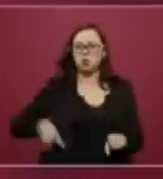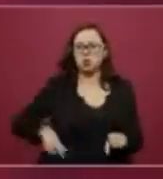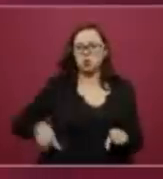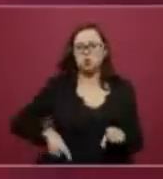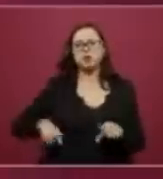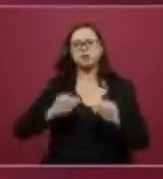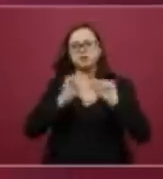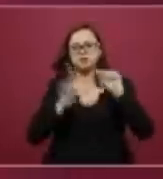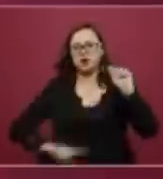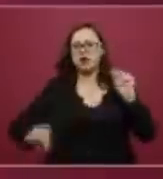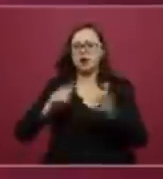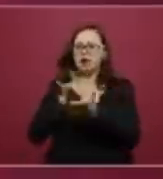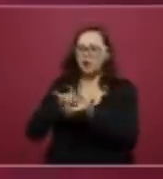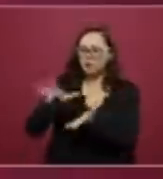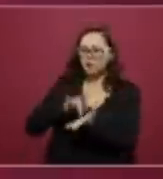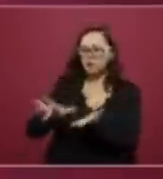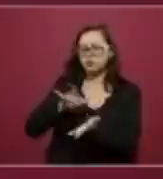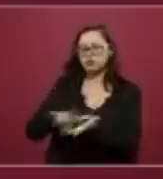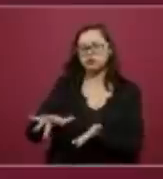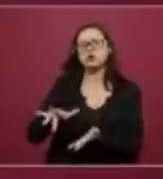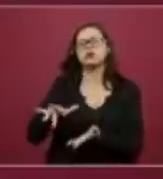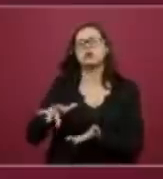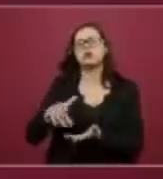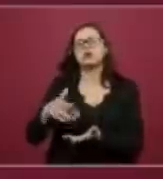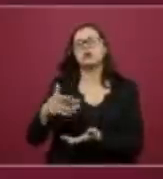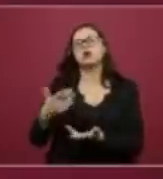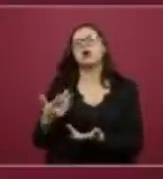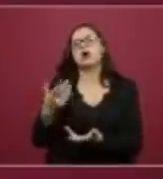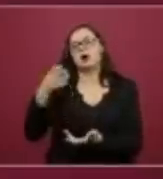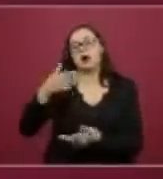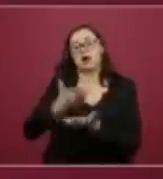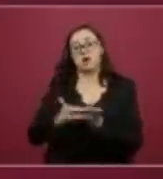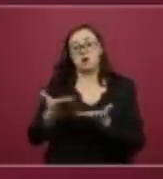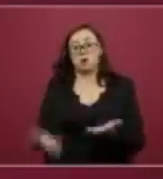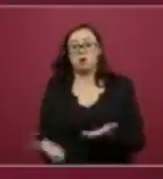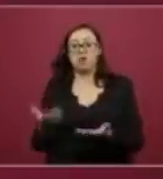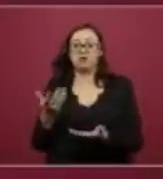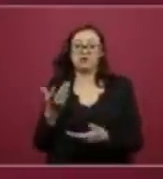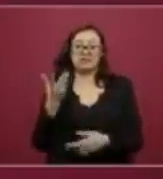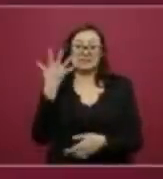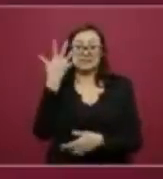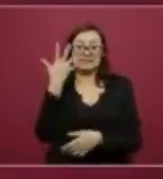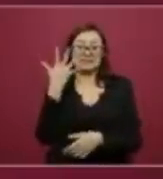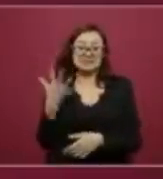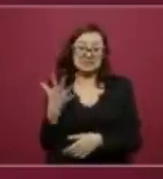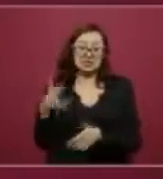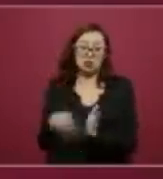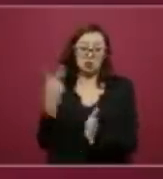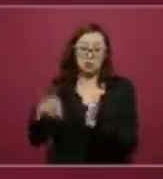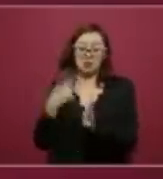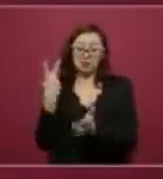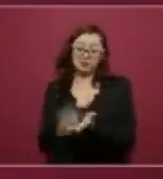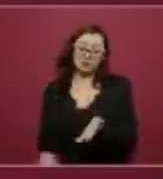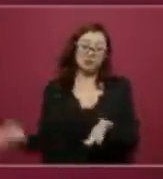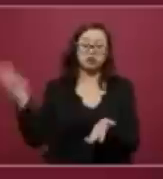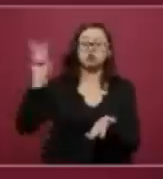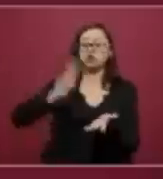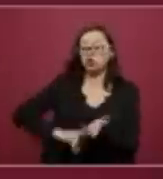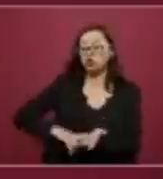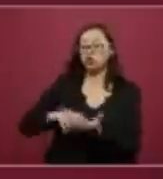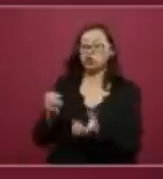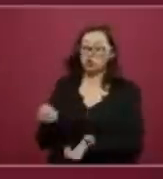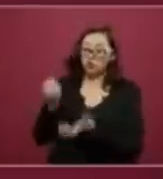ciudad. Este año se quintuplicó el apoyo al campo, la mitad de la Ciudad de México sigue siendo rural y brinda